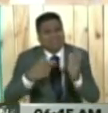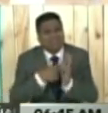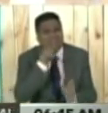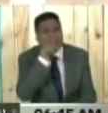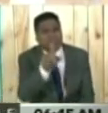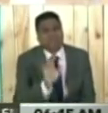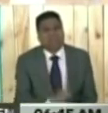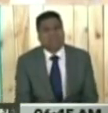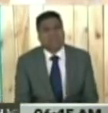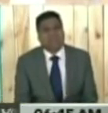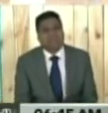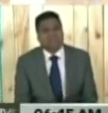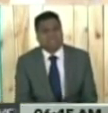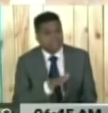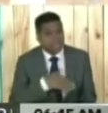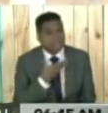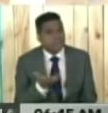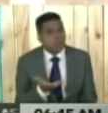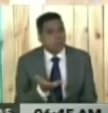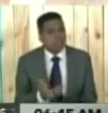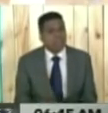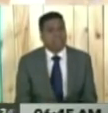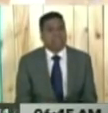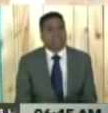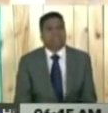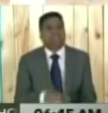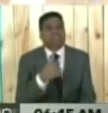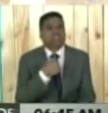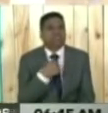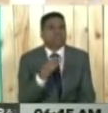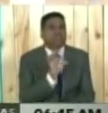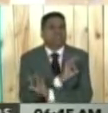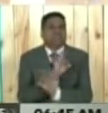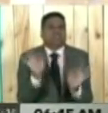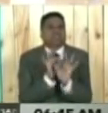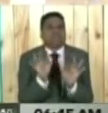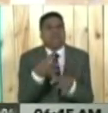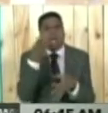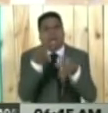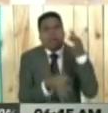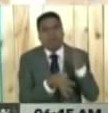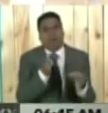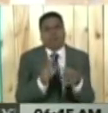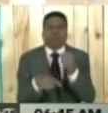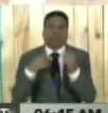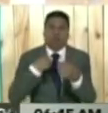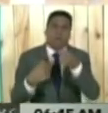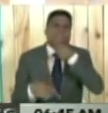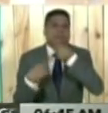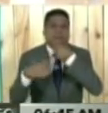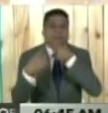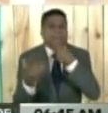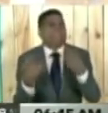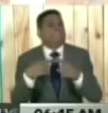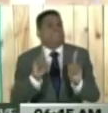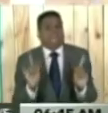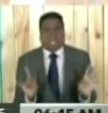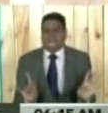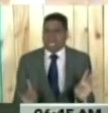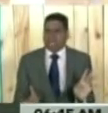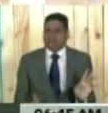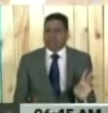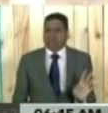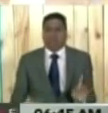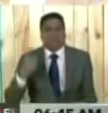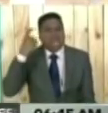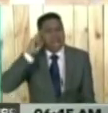decir, es aplicable ese concepto de justicia. Yo no soy para nada abogado, yo sí es periodista, pero yo creo que eso es una locura, una